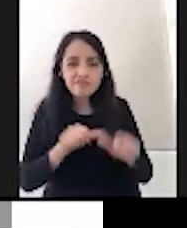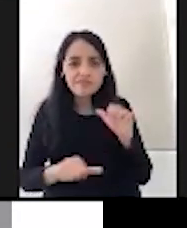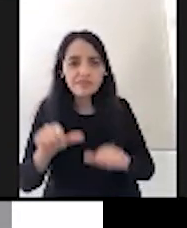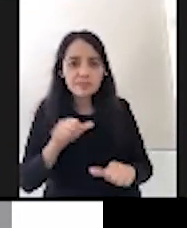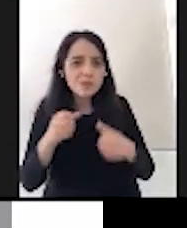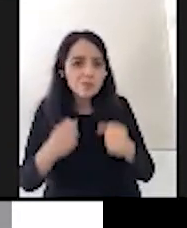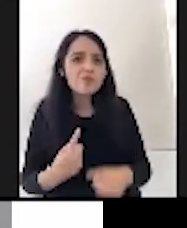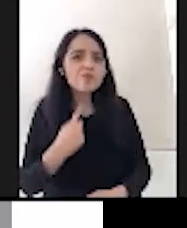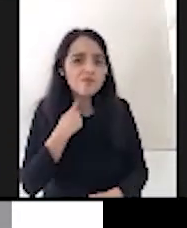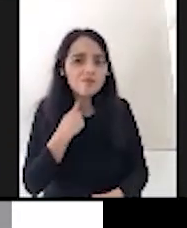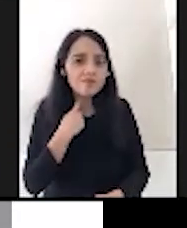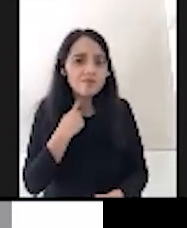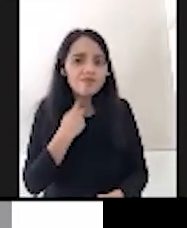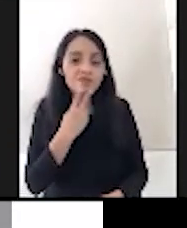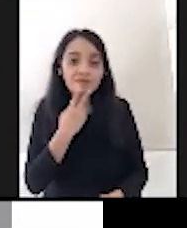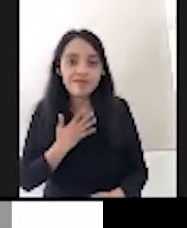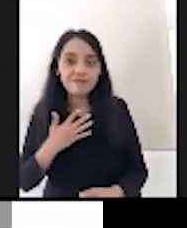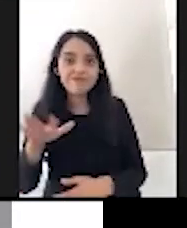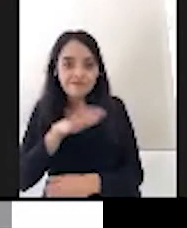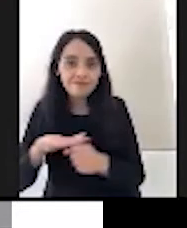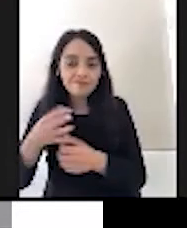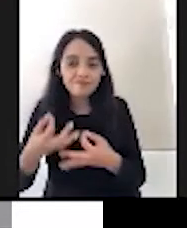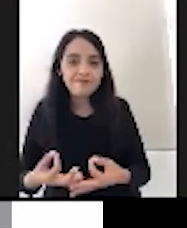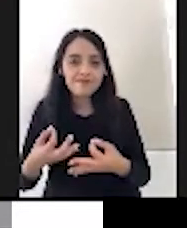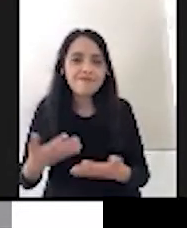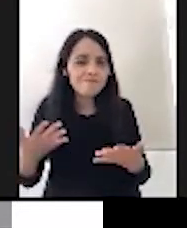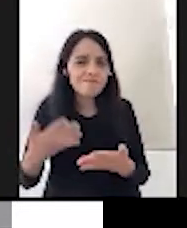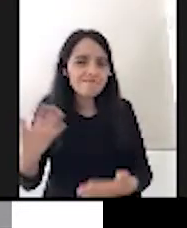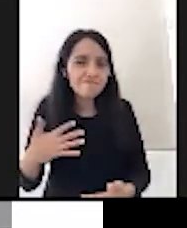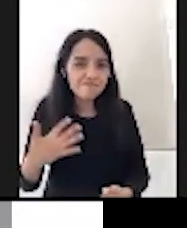no aplicarse a la vida real, y cuál es la relevancia de medir esto.